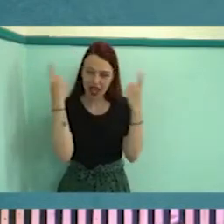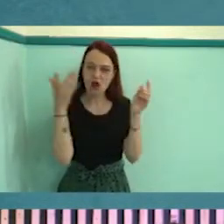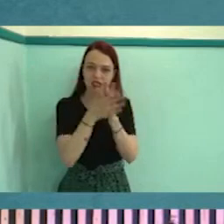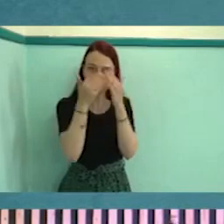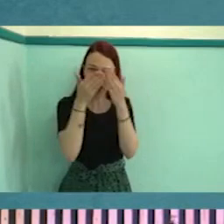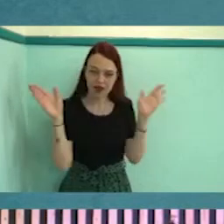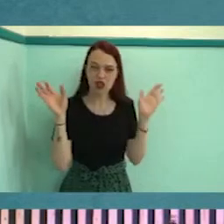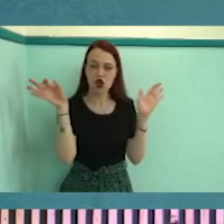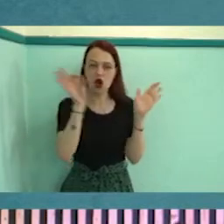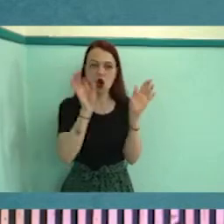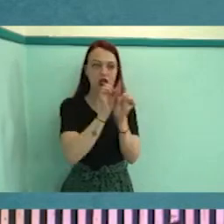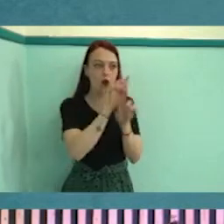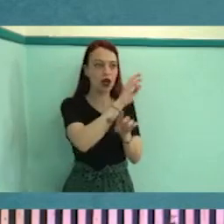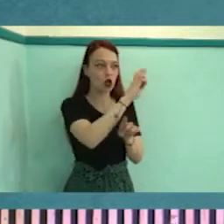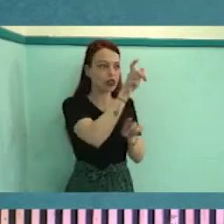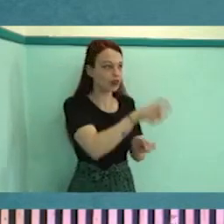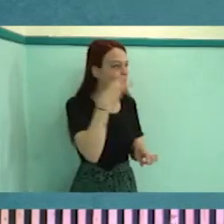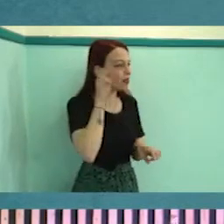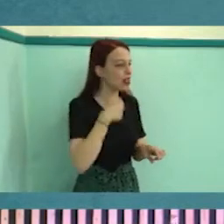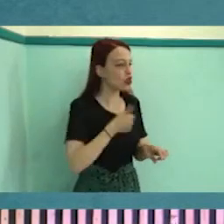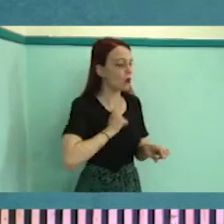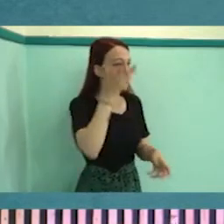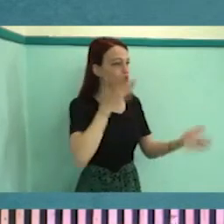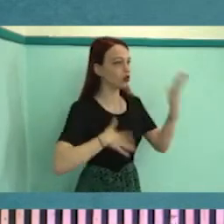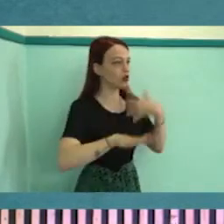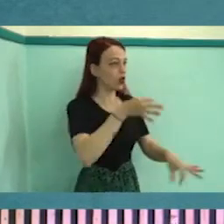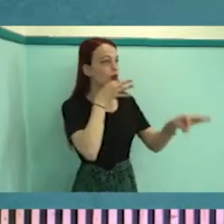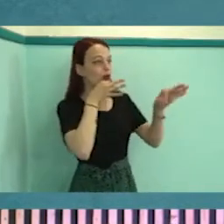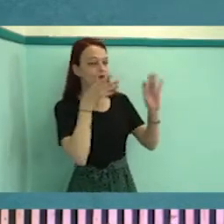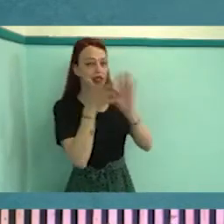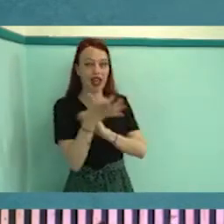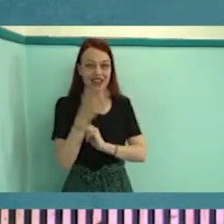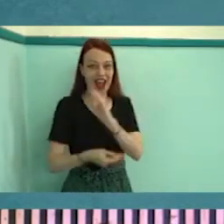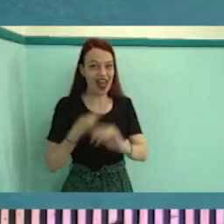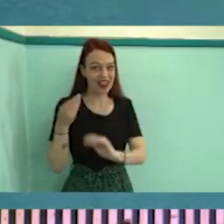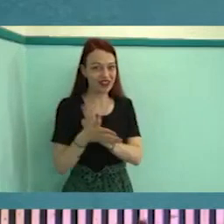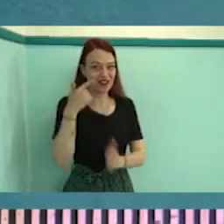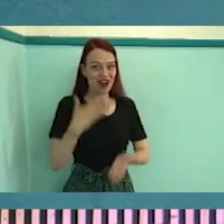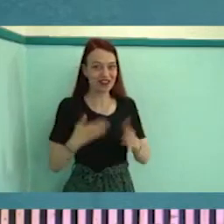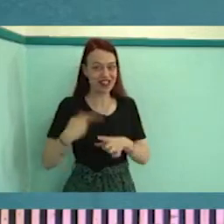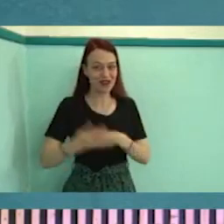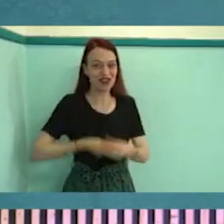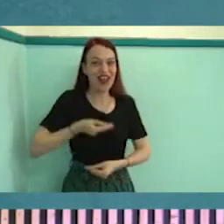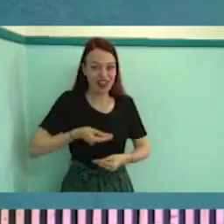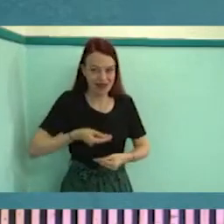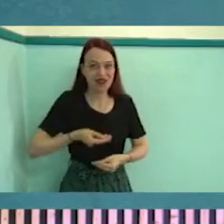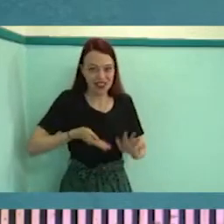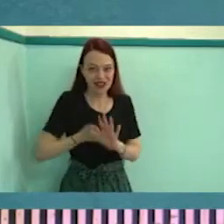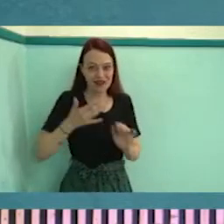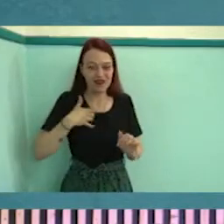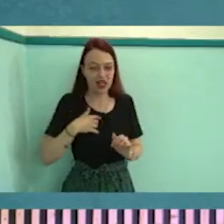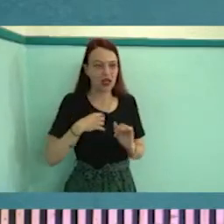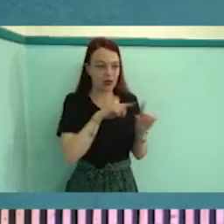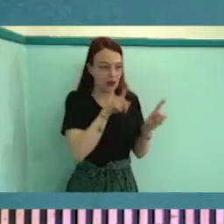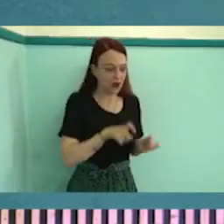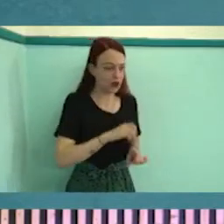Viber no de de la de la experiencia del otro Entonces cuando hacemos todo eso y contrastamos lo que estamos pensando y yo y me cuestiono y pregunto